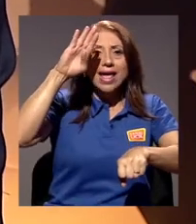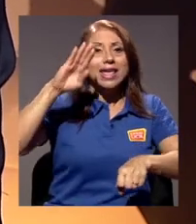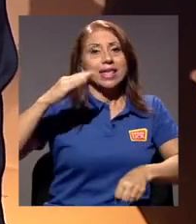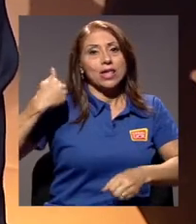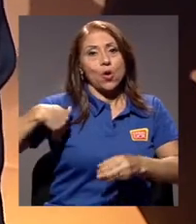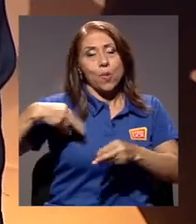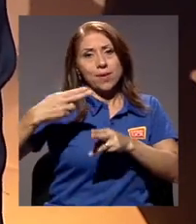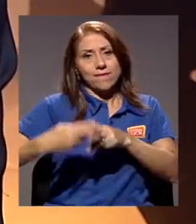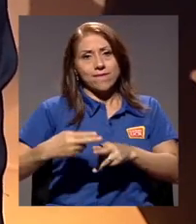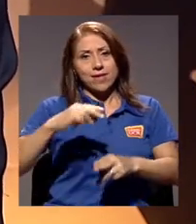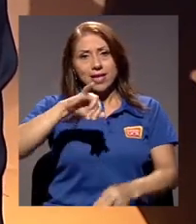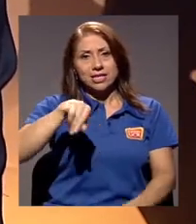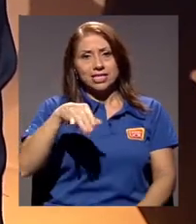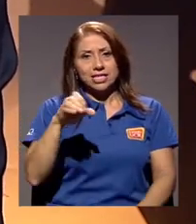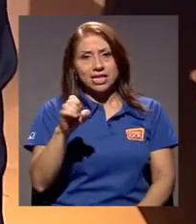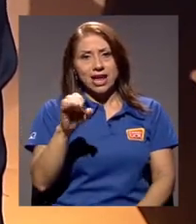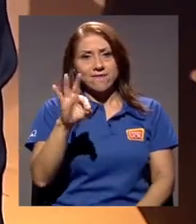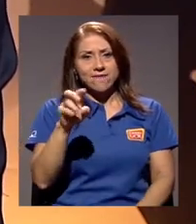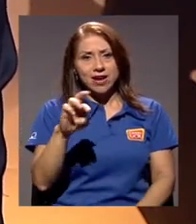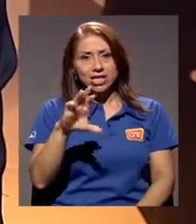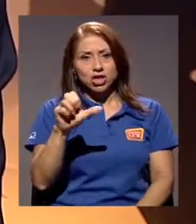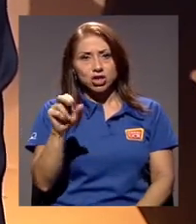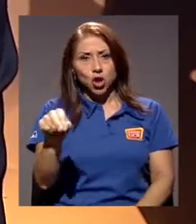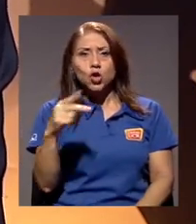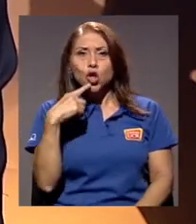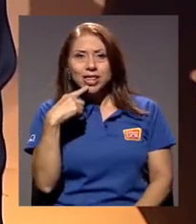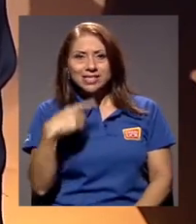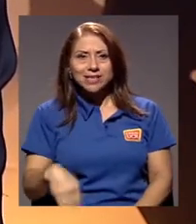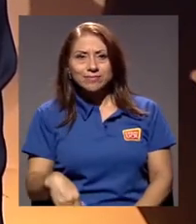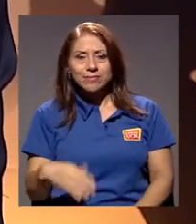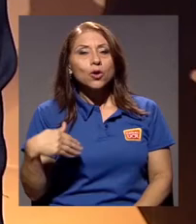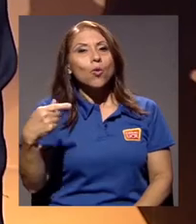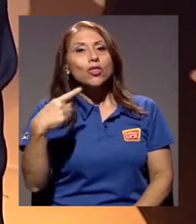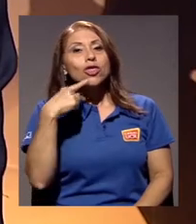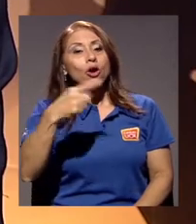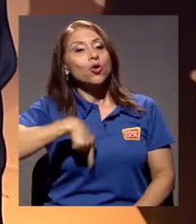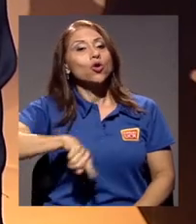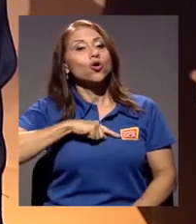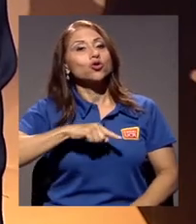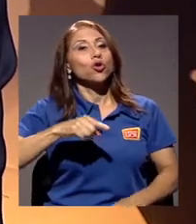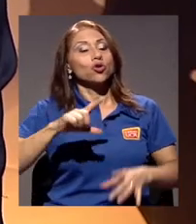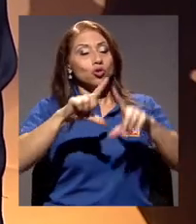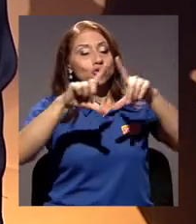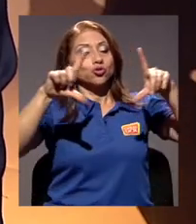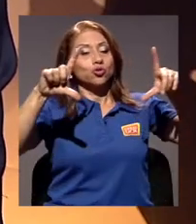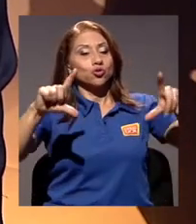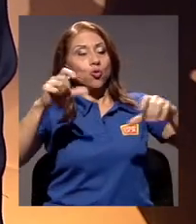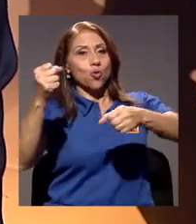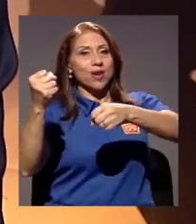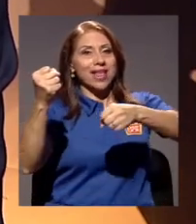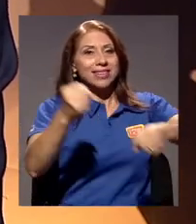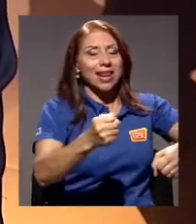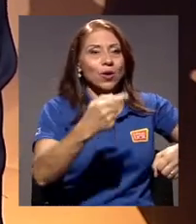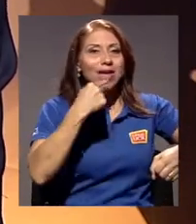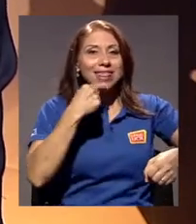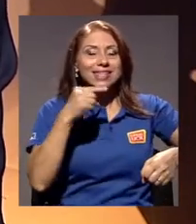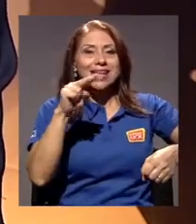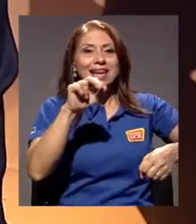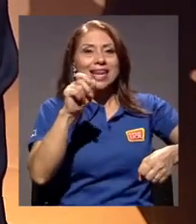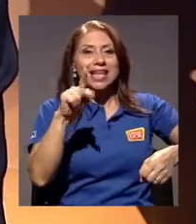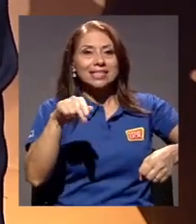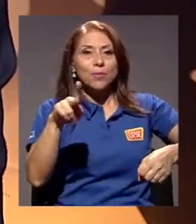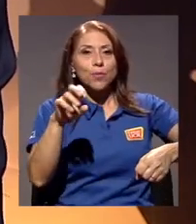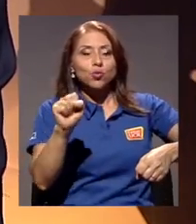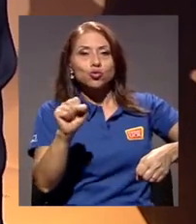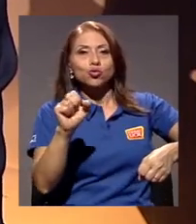dice cuando dice nosotros colocaríamos un ley pero que digas next plus ultra' en la parte más